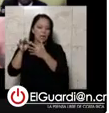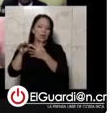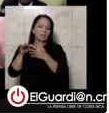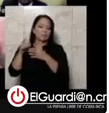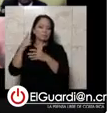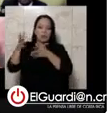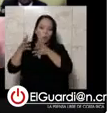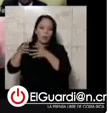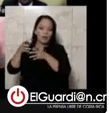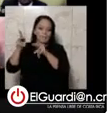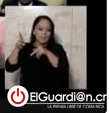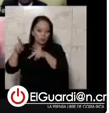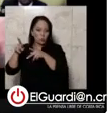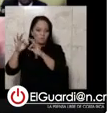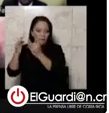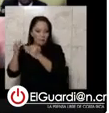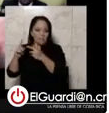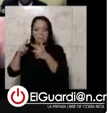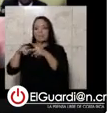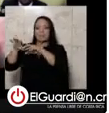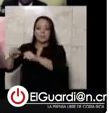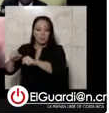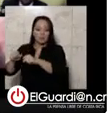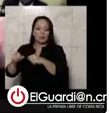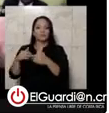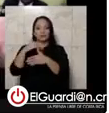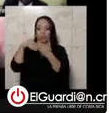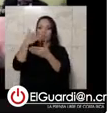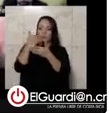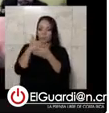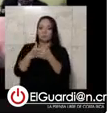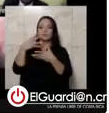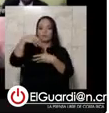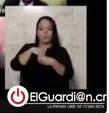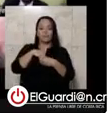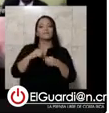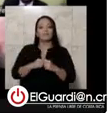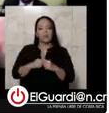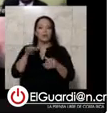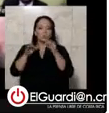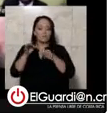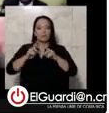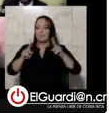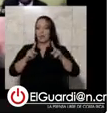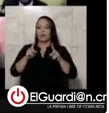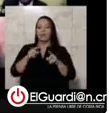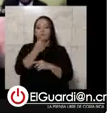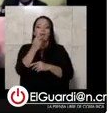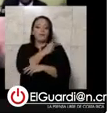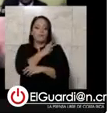de parientes o que ya tienen citas programadas, y todo eso, por supuesto, entra dentro de la justificación. Pero cada